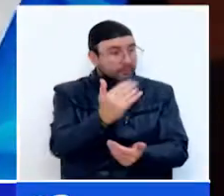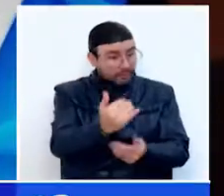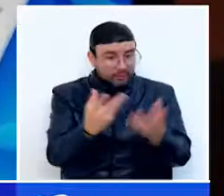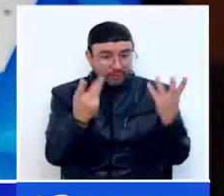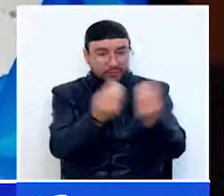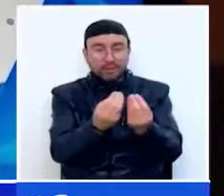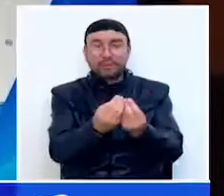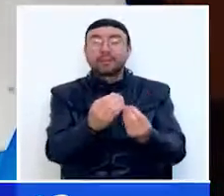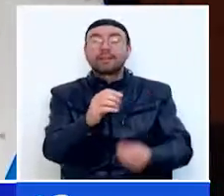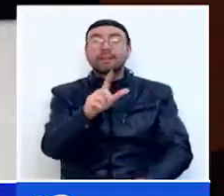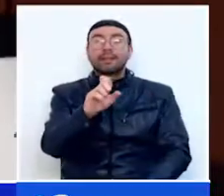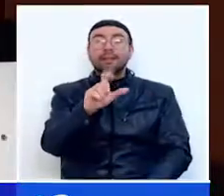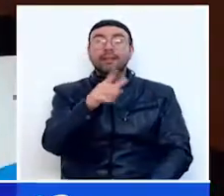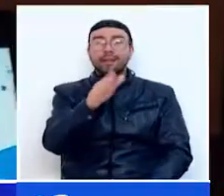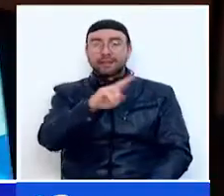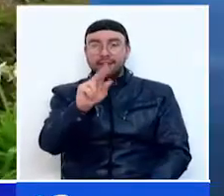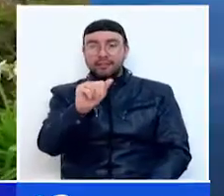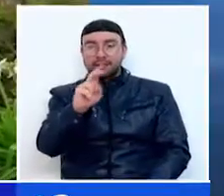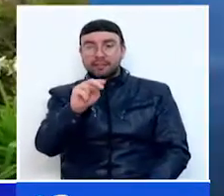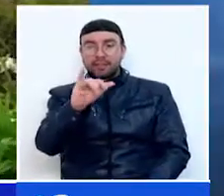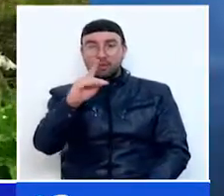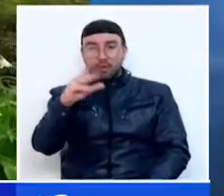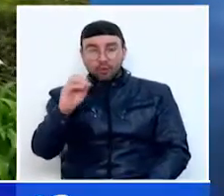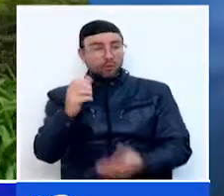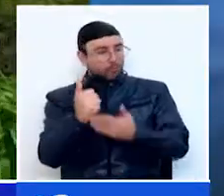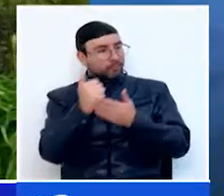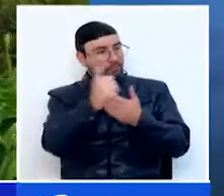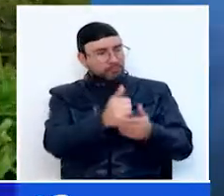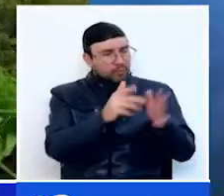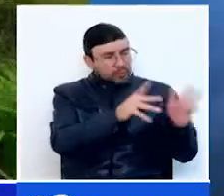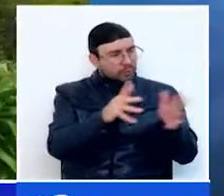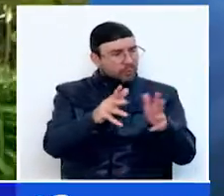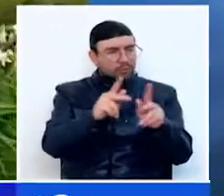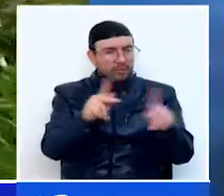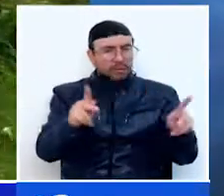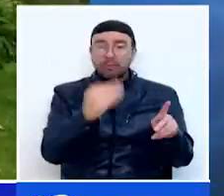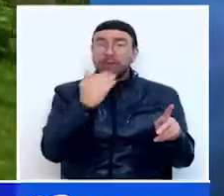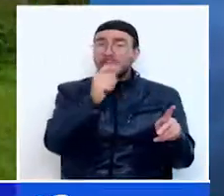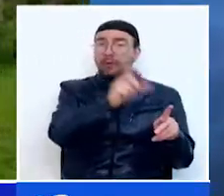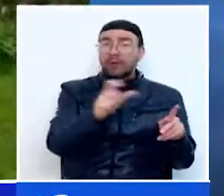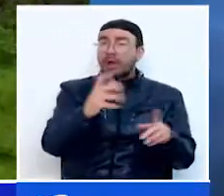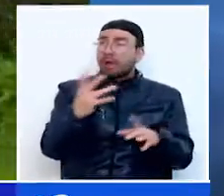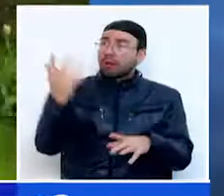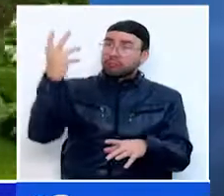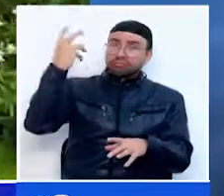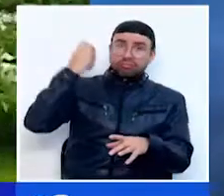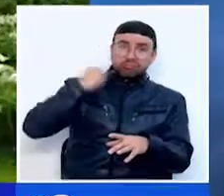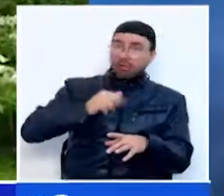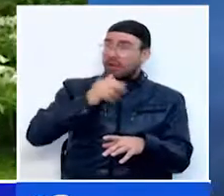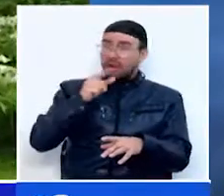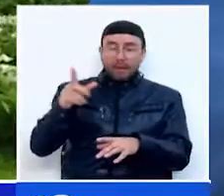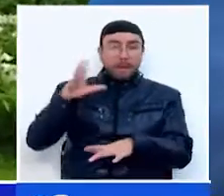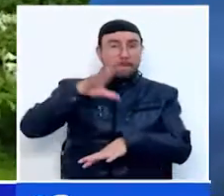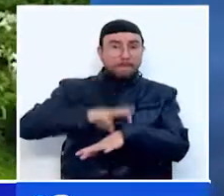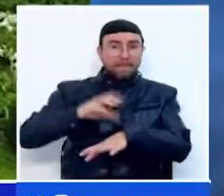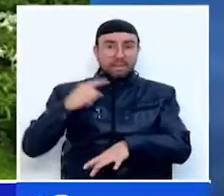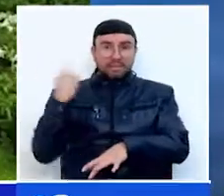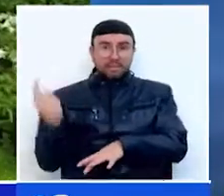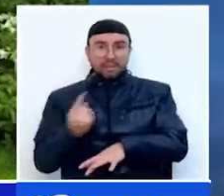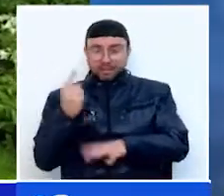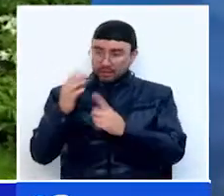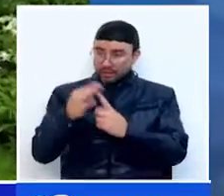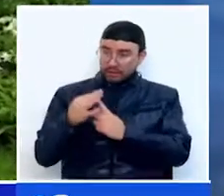y vacunación COVID a la población. Personas que hace tantos años no recibían la valoración por medicina ni general ni